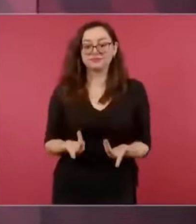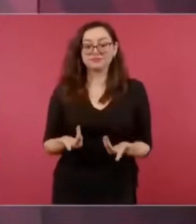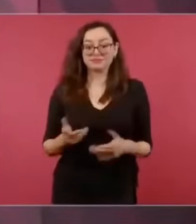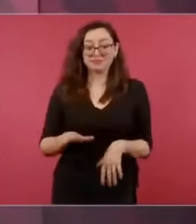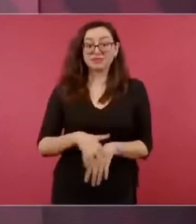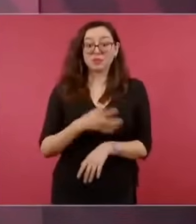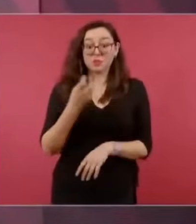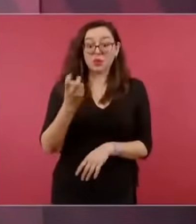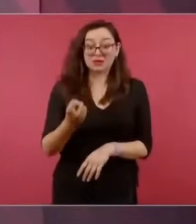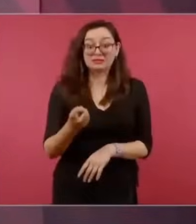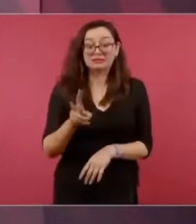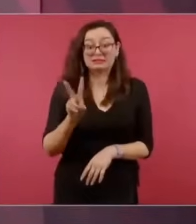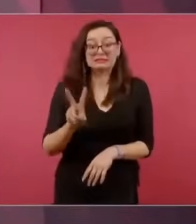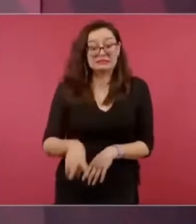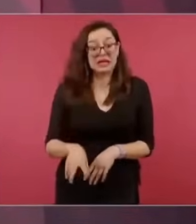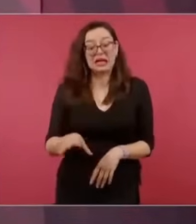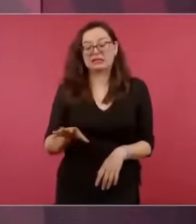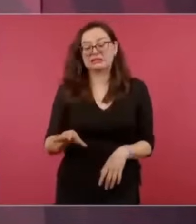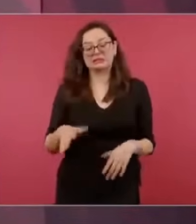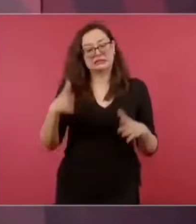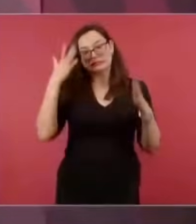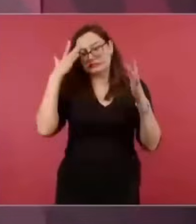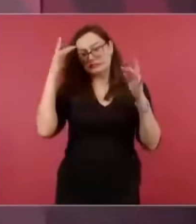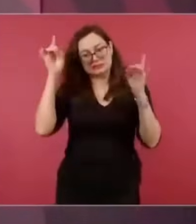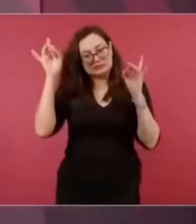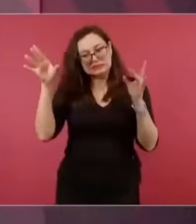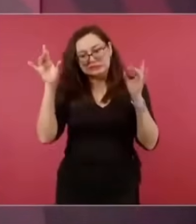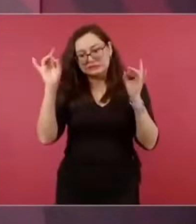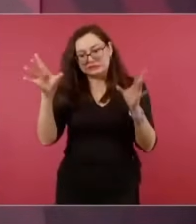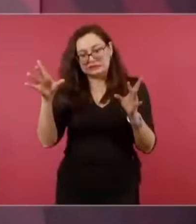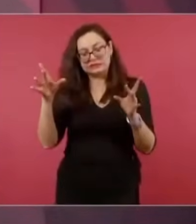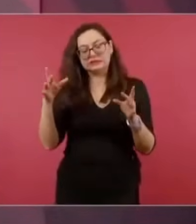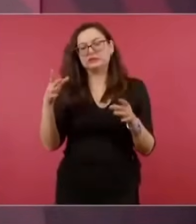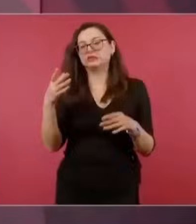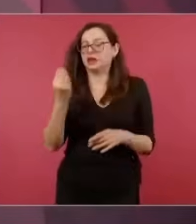de cabeza, pero no es en vano,